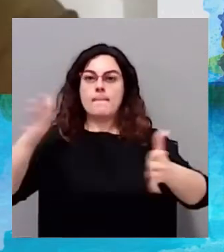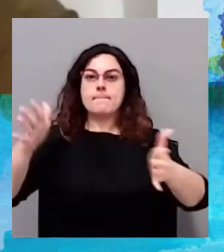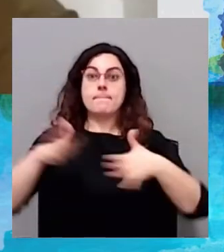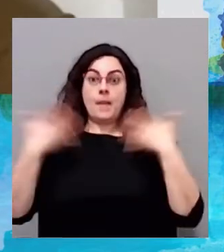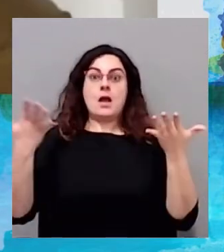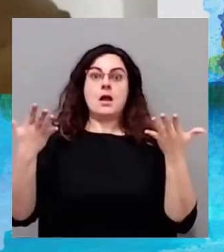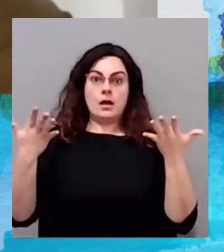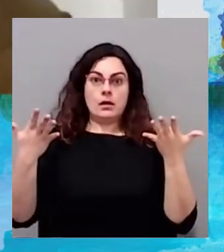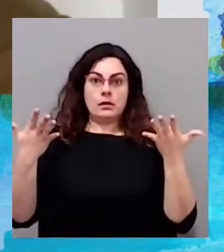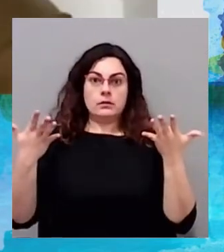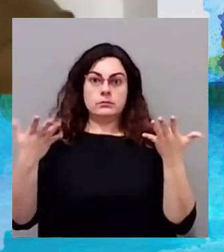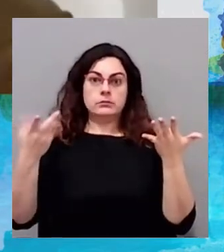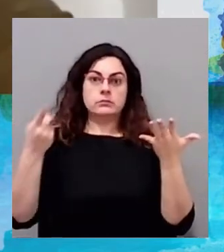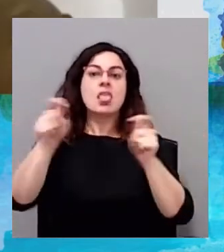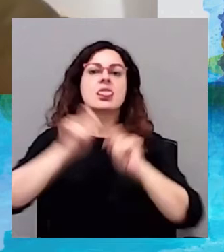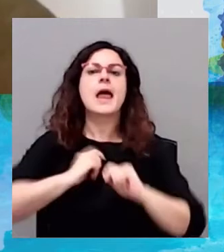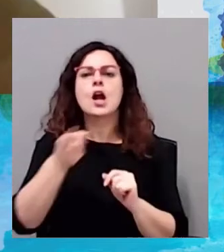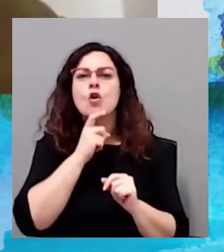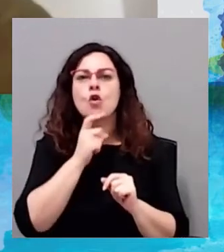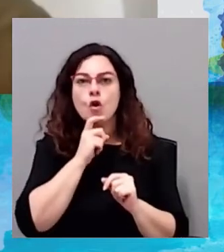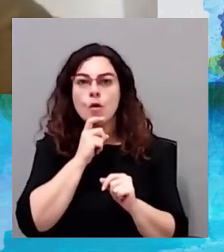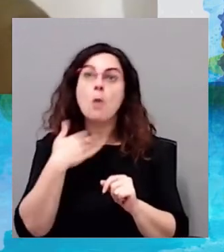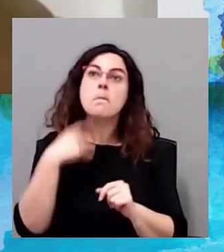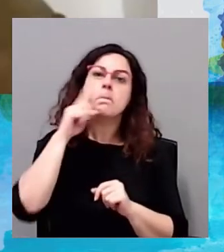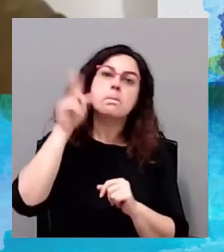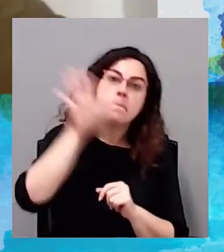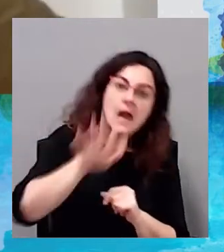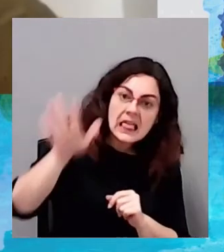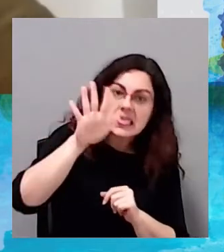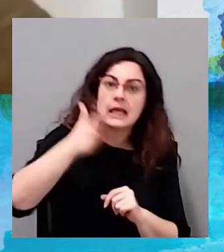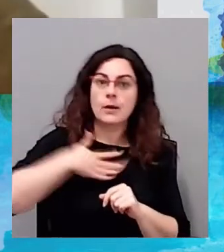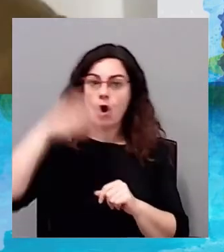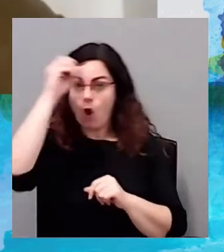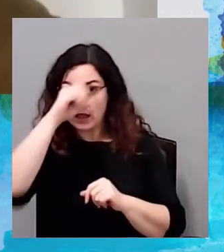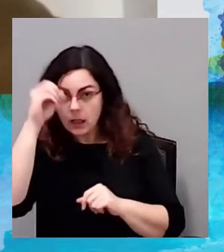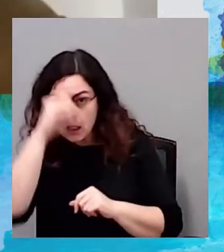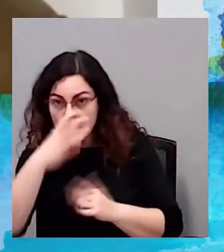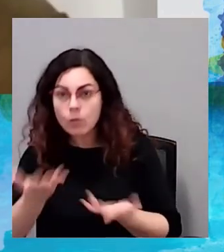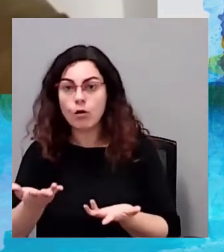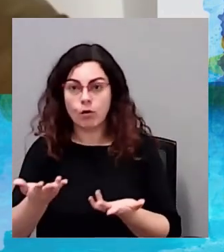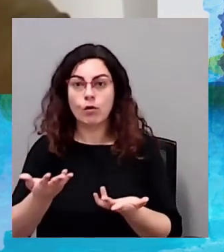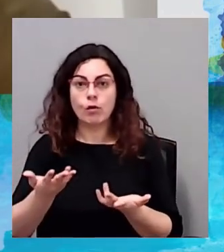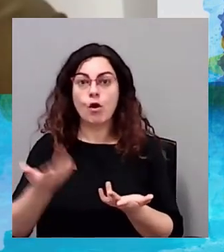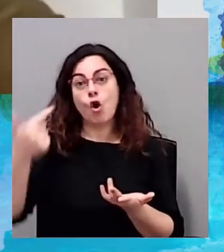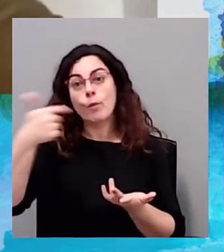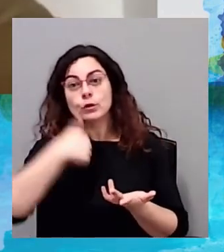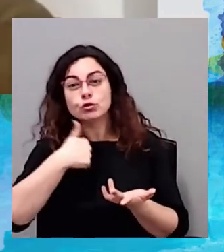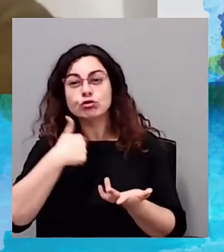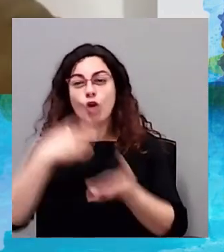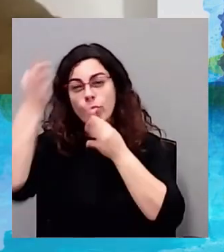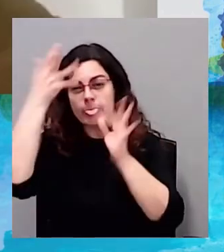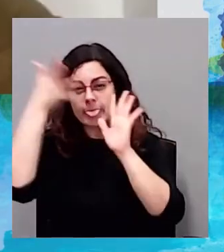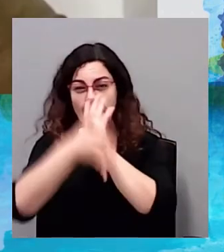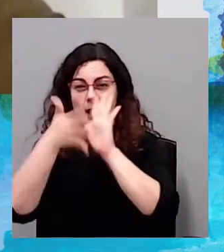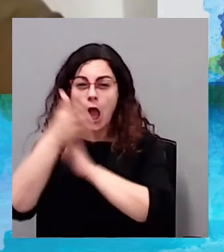pues, diciendo parece que o para mí o como audiodescriptor. No hay que perder, o sea, hay que perder el miedo